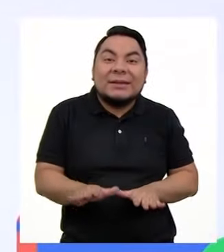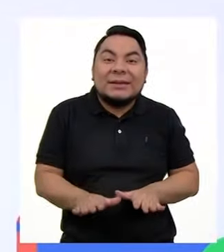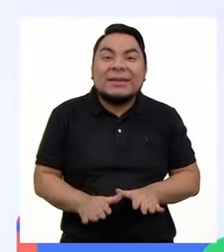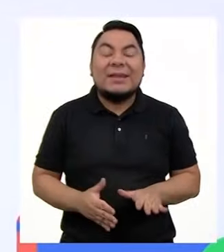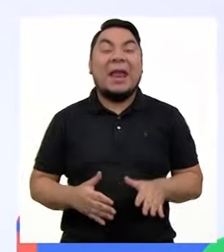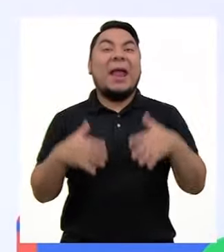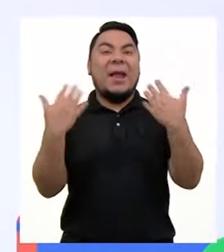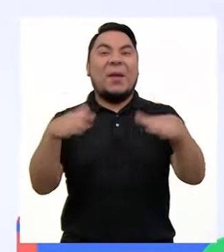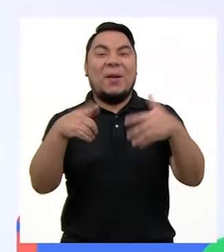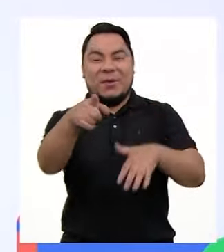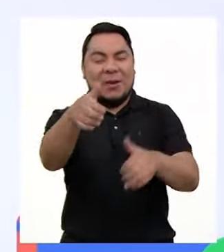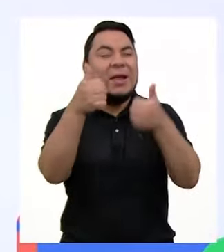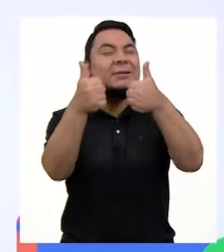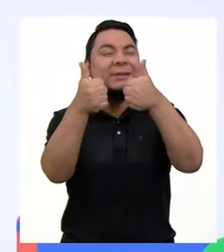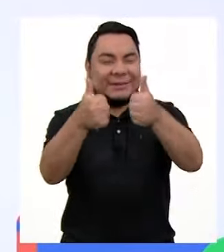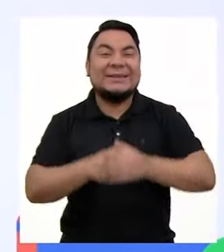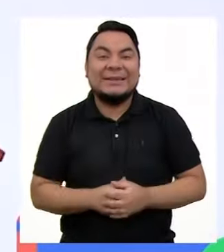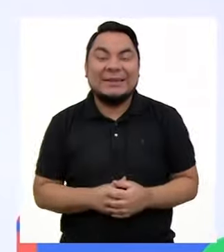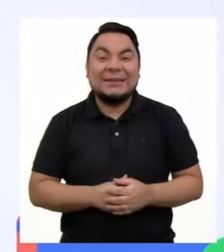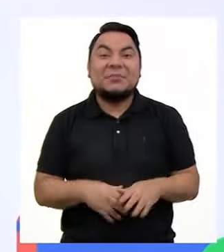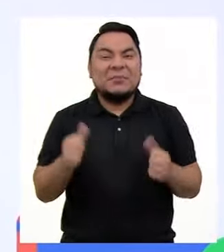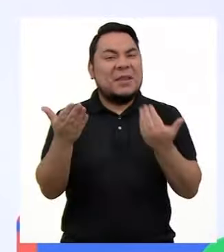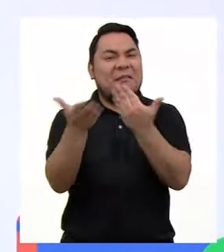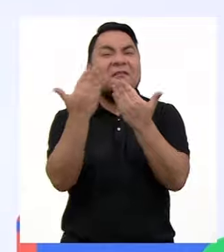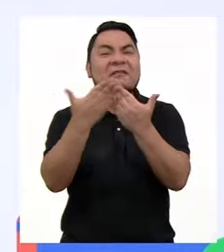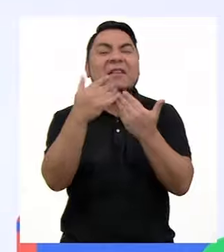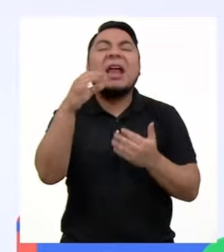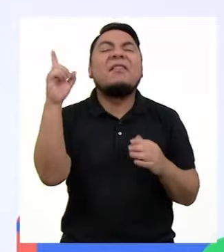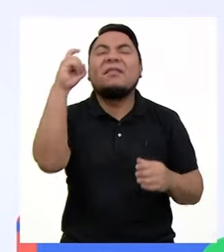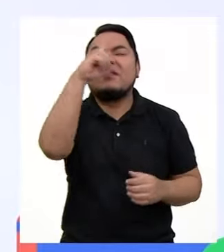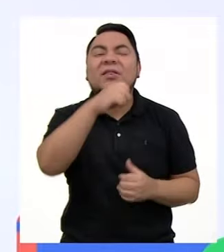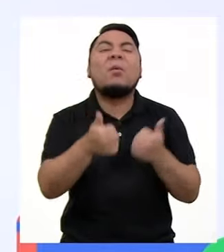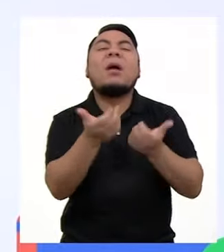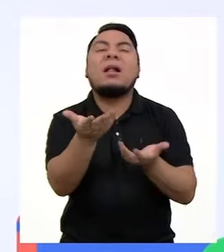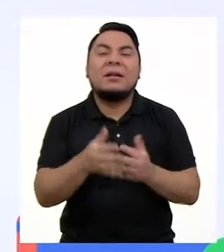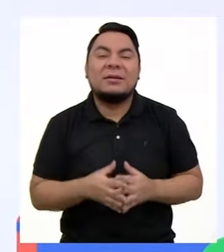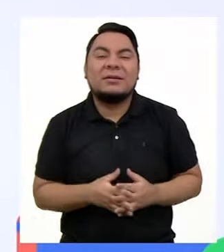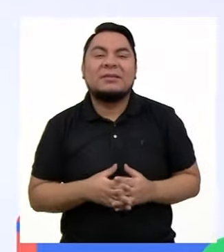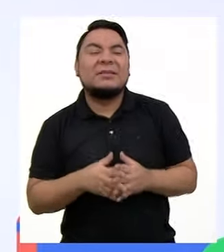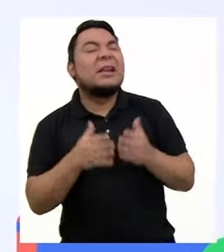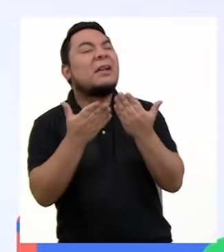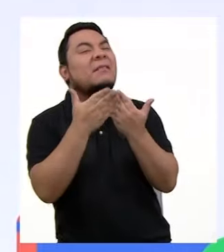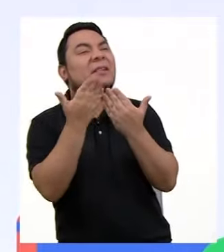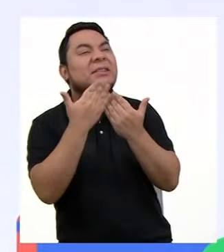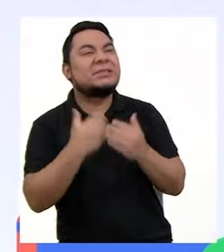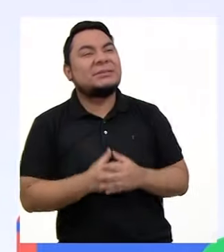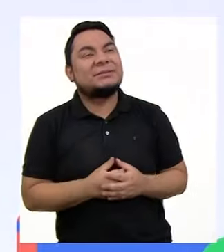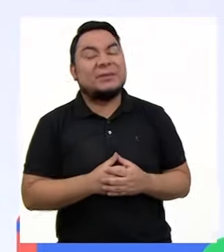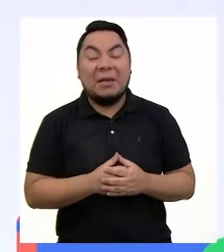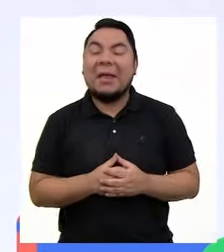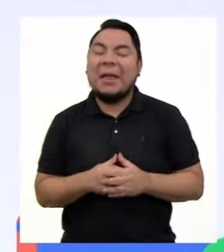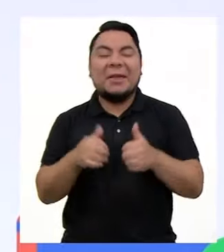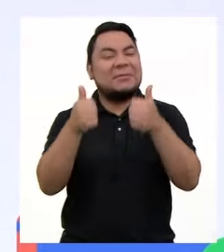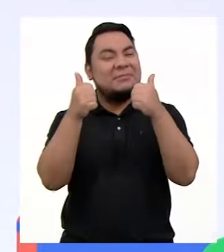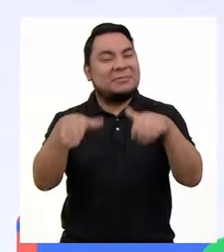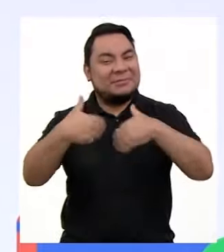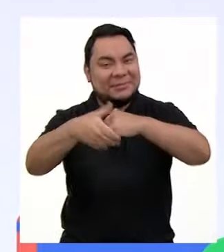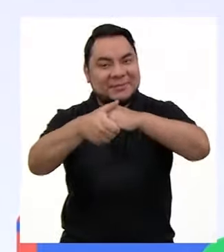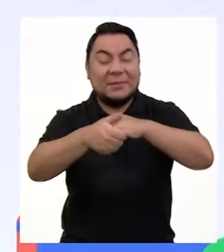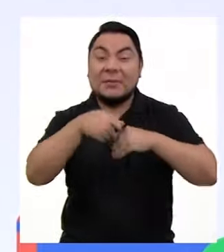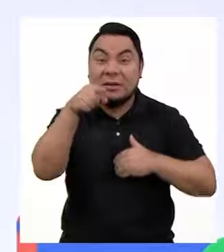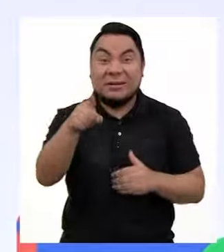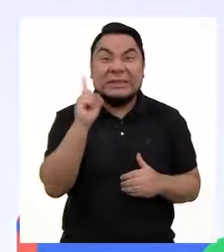¡Lo han hecho excelente! ¿Fue fácil o difícil? ¡Fácil! ¡Felicidades! Y si